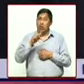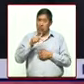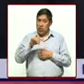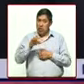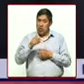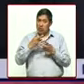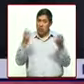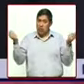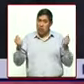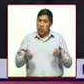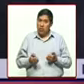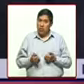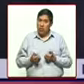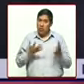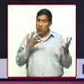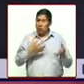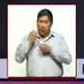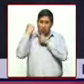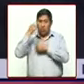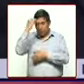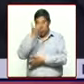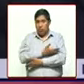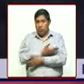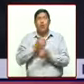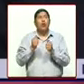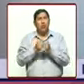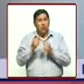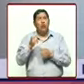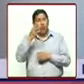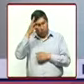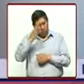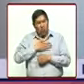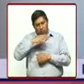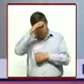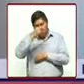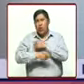continúa desaparecido y se lo lleva sí, a su sí, hijo. Sí, con mi nieto más los dos.